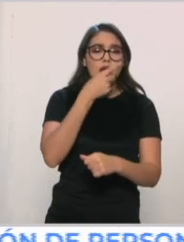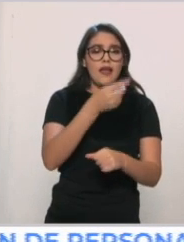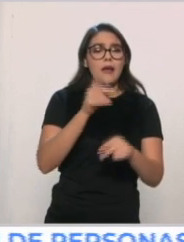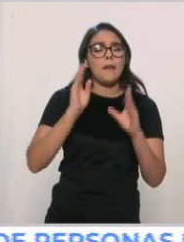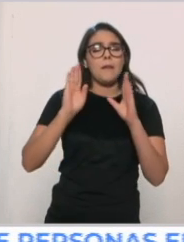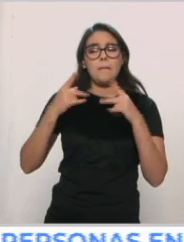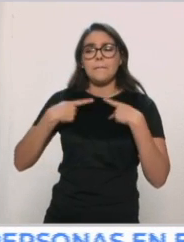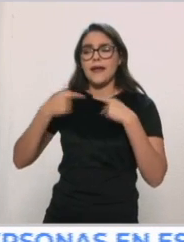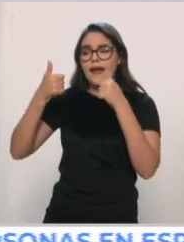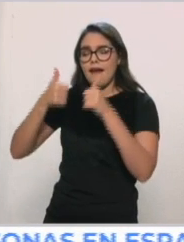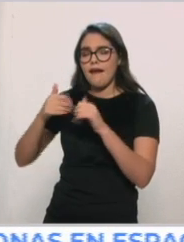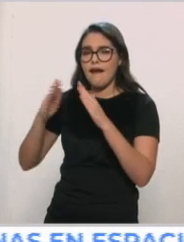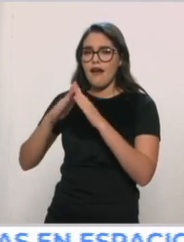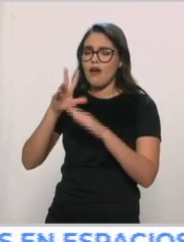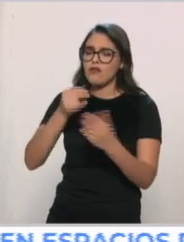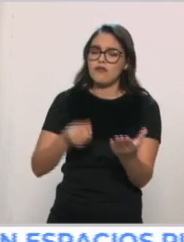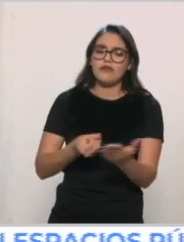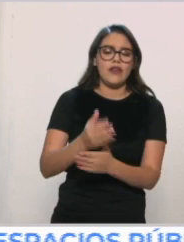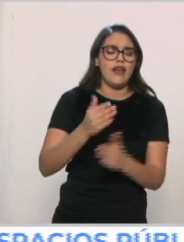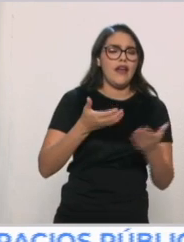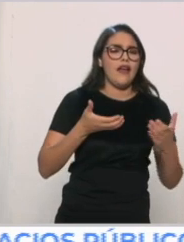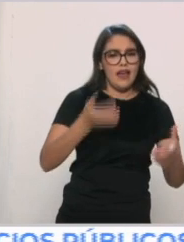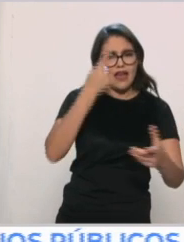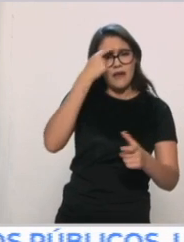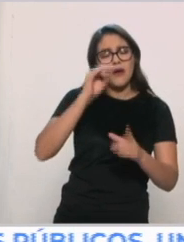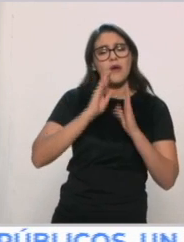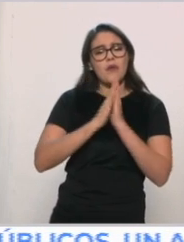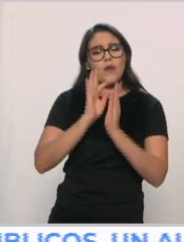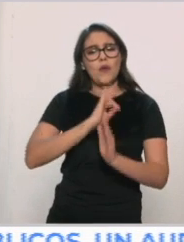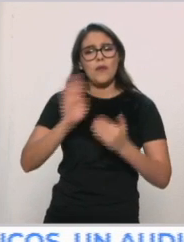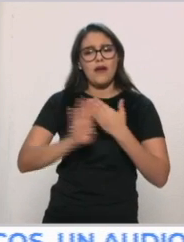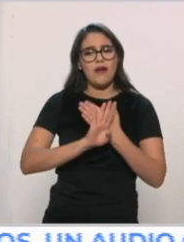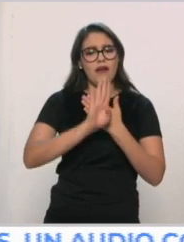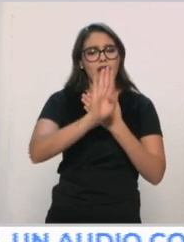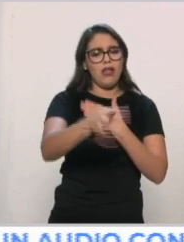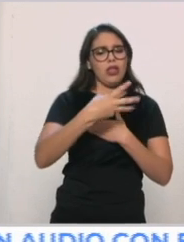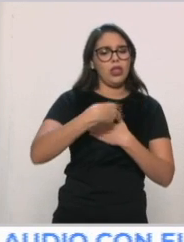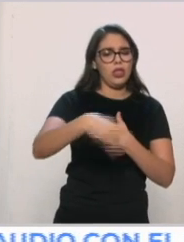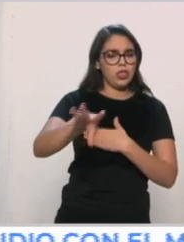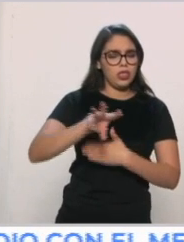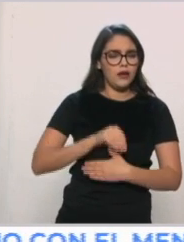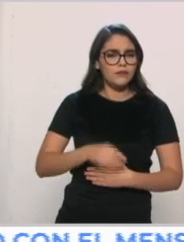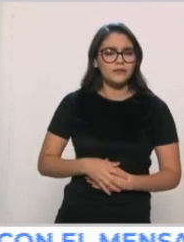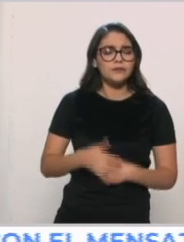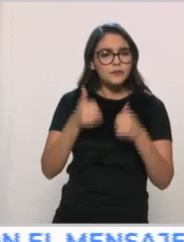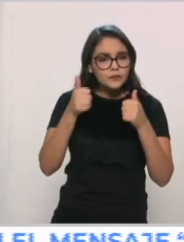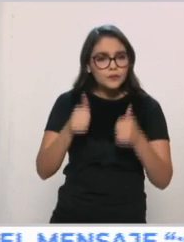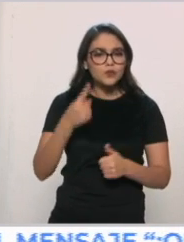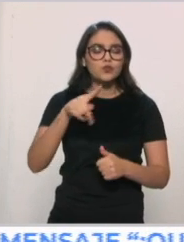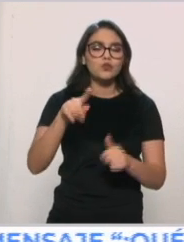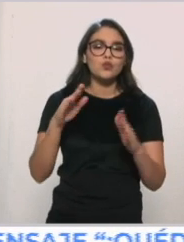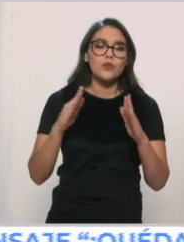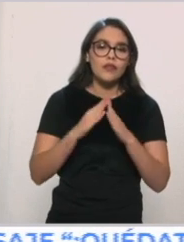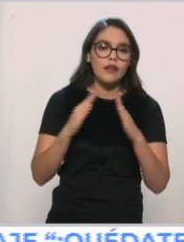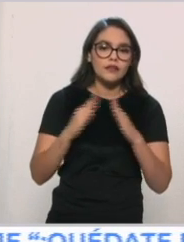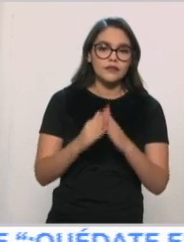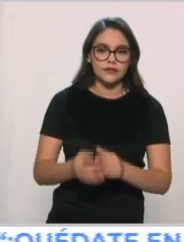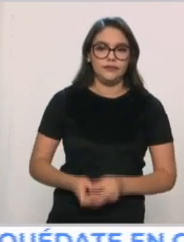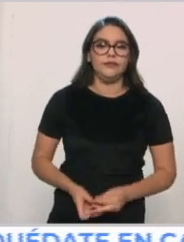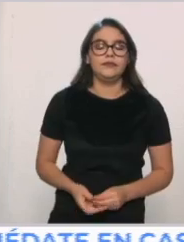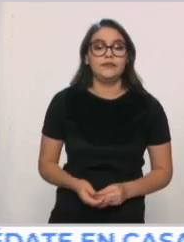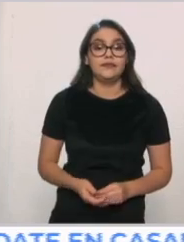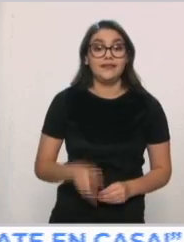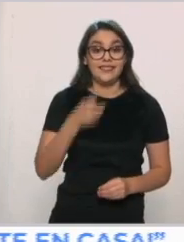sus domicilios para evitar contagios. Quédate en casa. Con este mensaje, la Secretaría de Seguridad Ciudadana invitará a